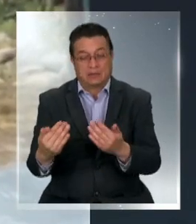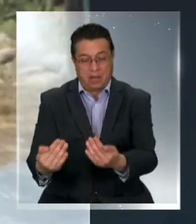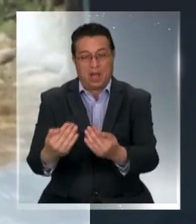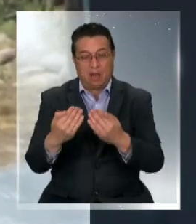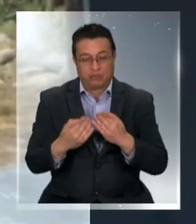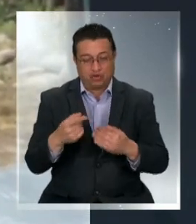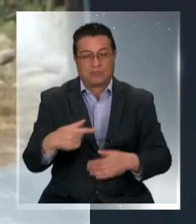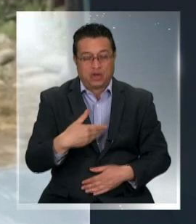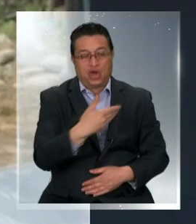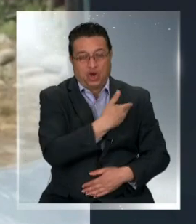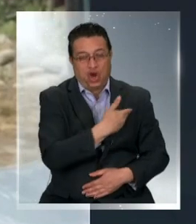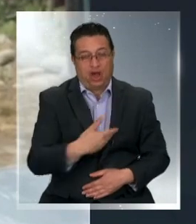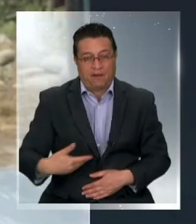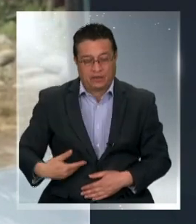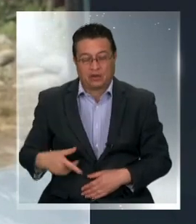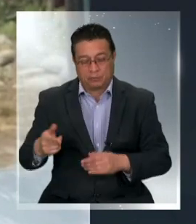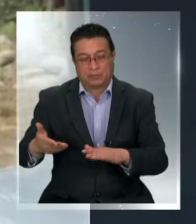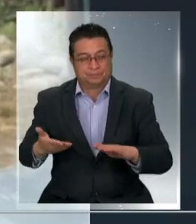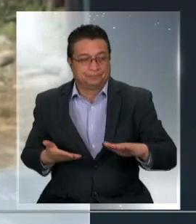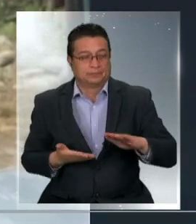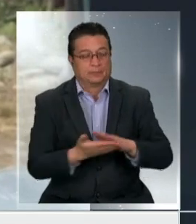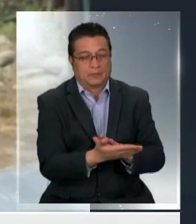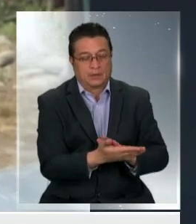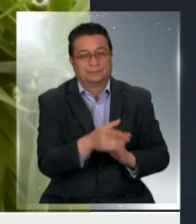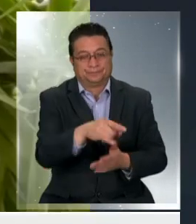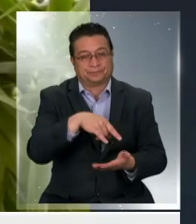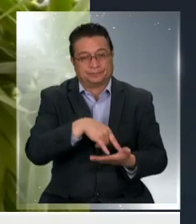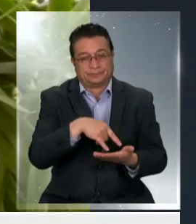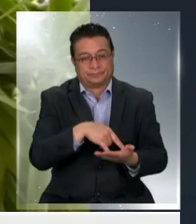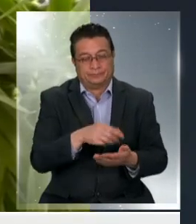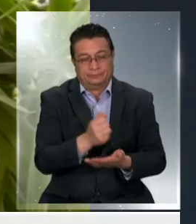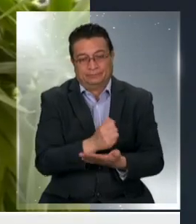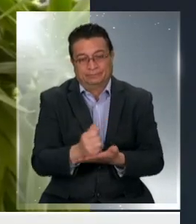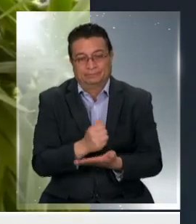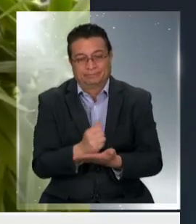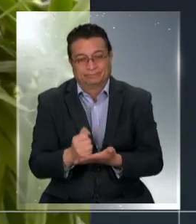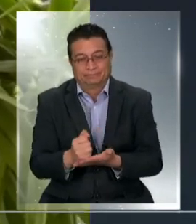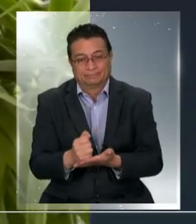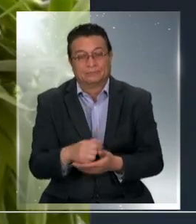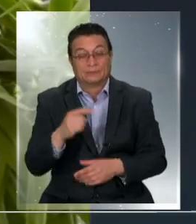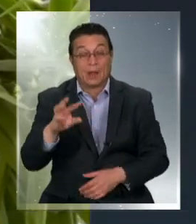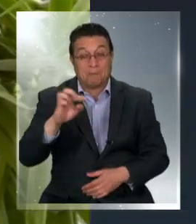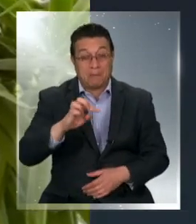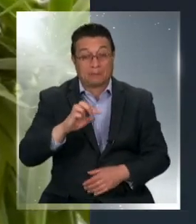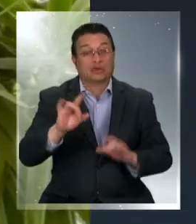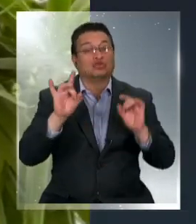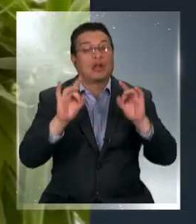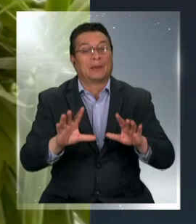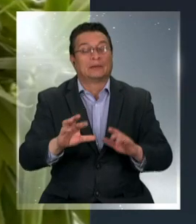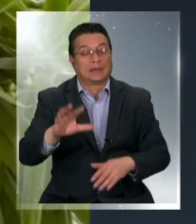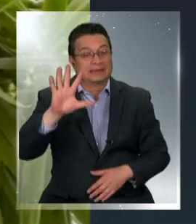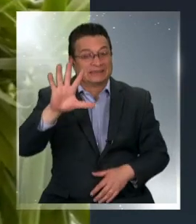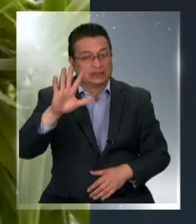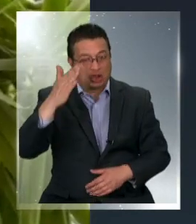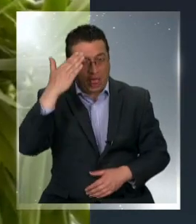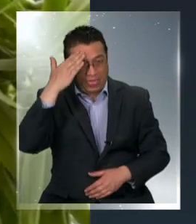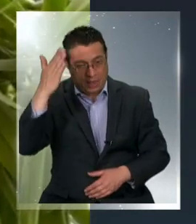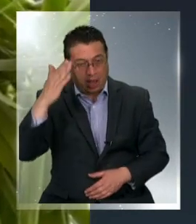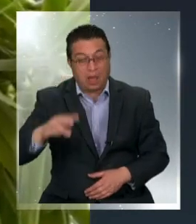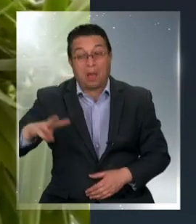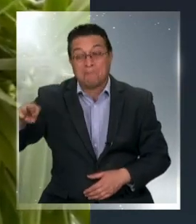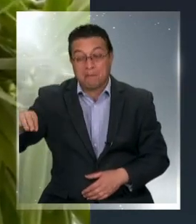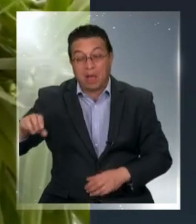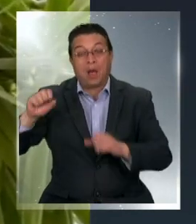patrocinio del gobierno para poder ingresarlo al Parlamento y darle tramitación. Los padres tienen solo 5 días legales y posteriormente la madre